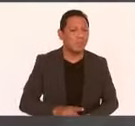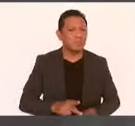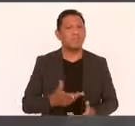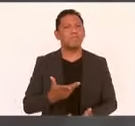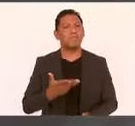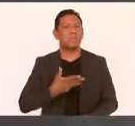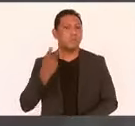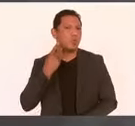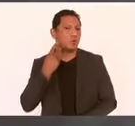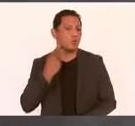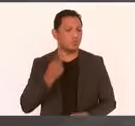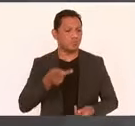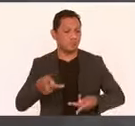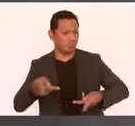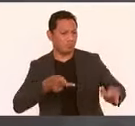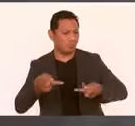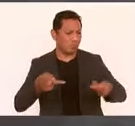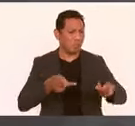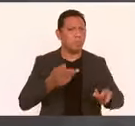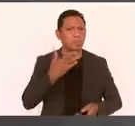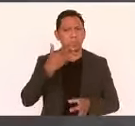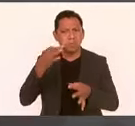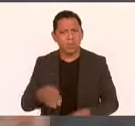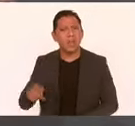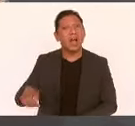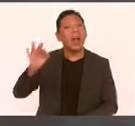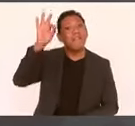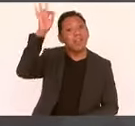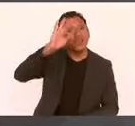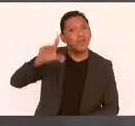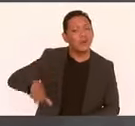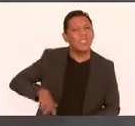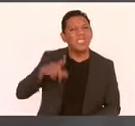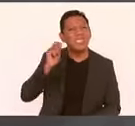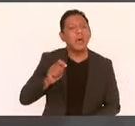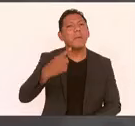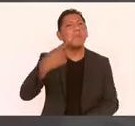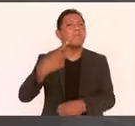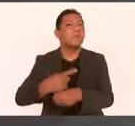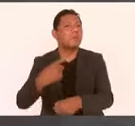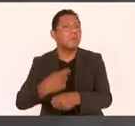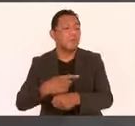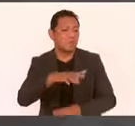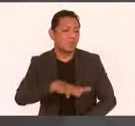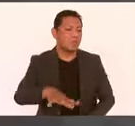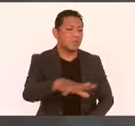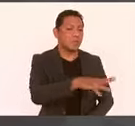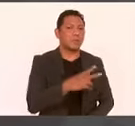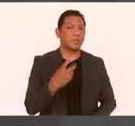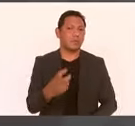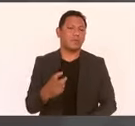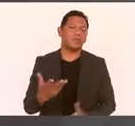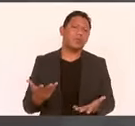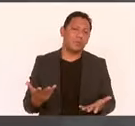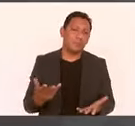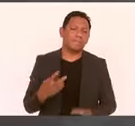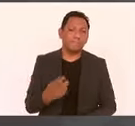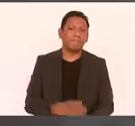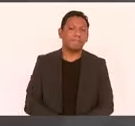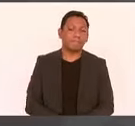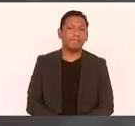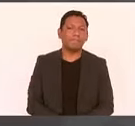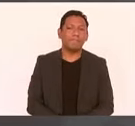congruente con filosofía de gobierno que significa primero los pobres. No podía ser de otra manera.